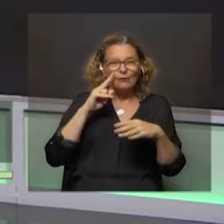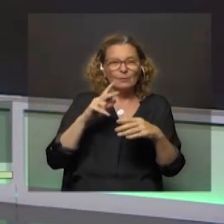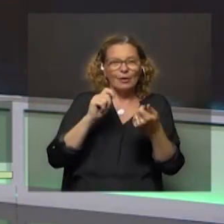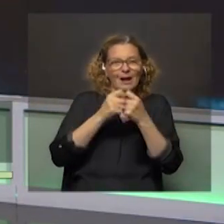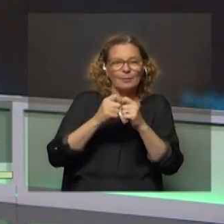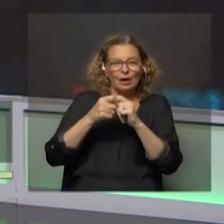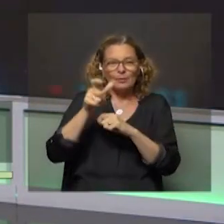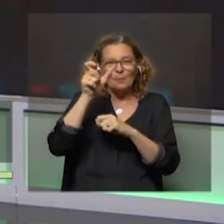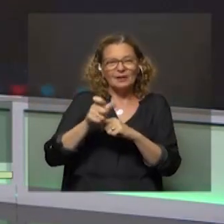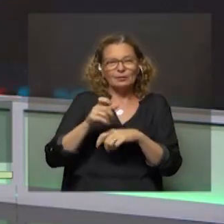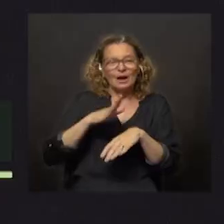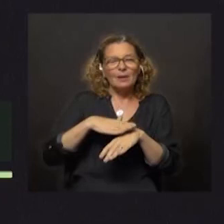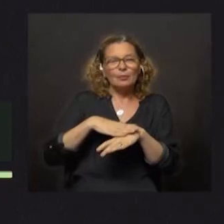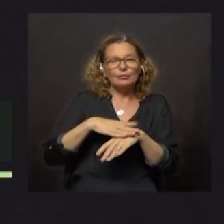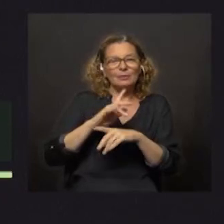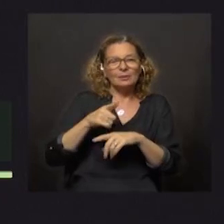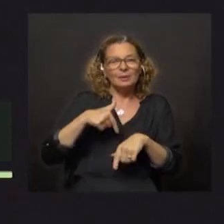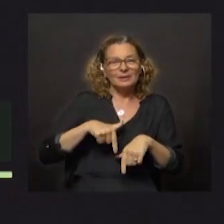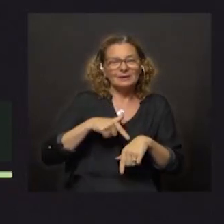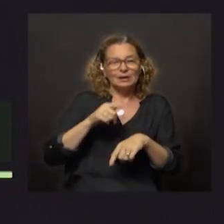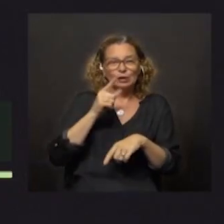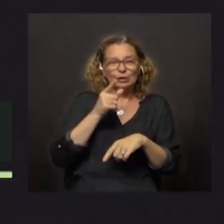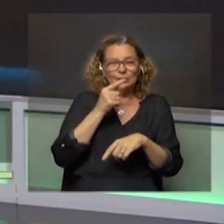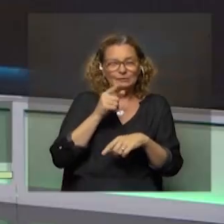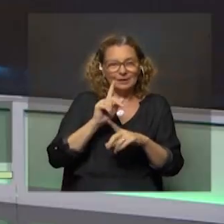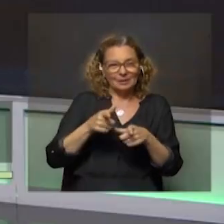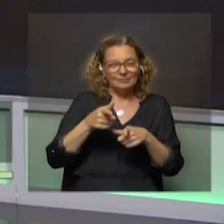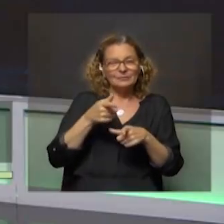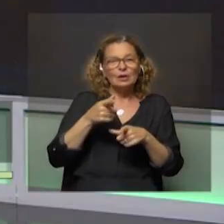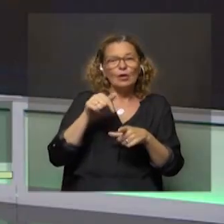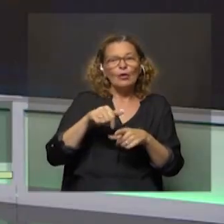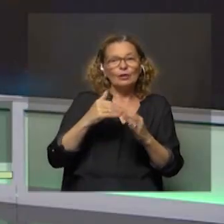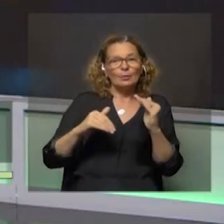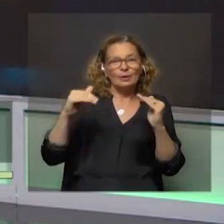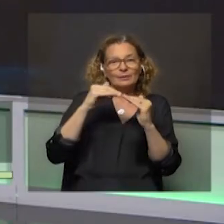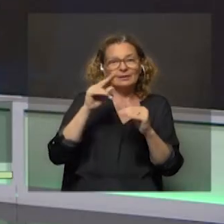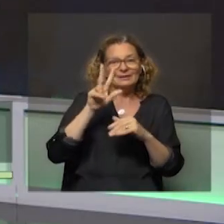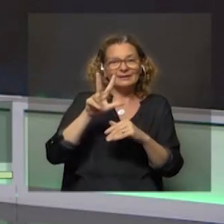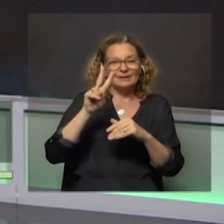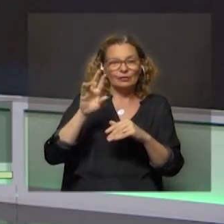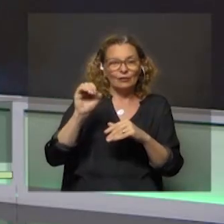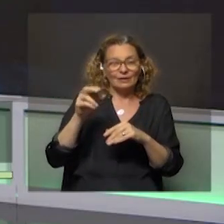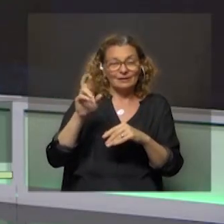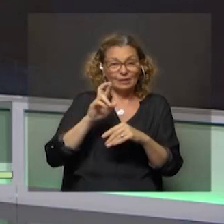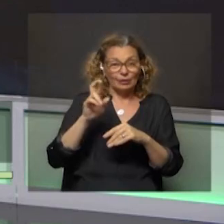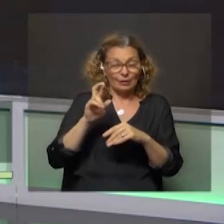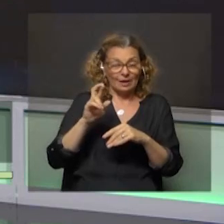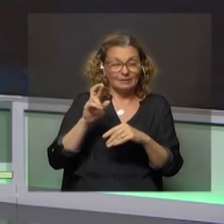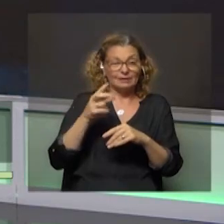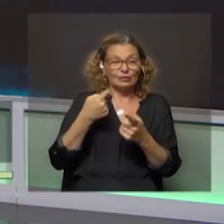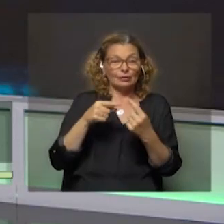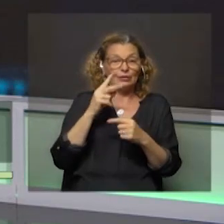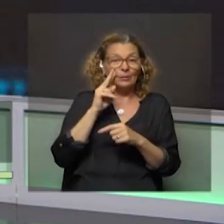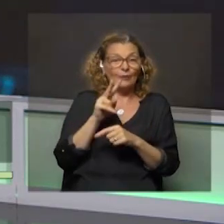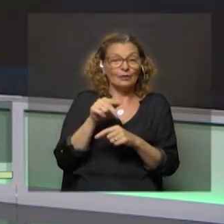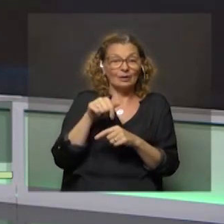este pico y ahora después vamos a ver cómo impactó en la relación de precios y hoy por hoy está por arriba de 320 el dólar blue sí O sea que lo